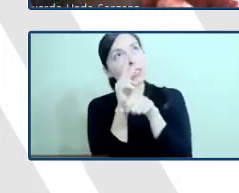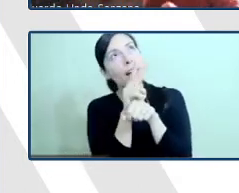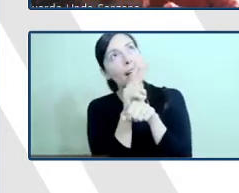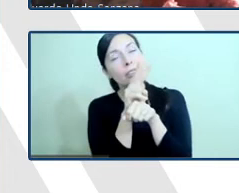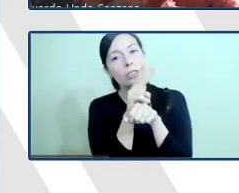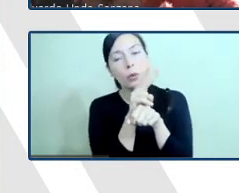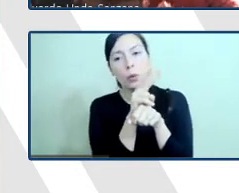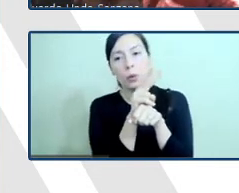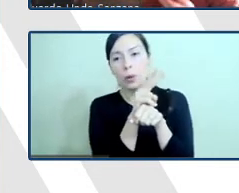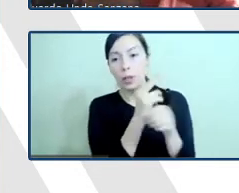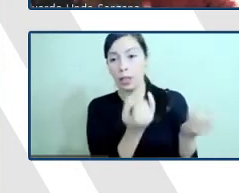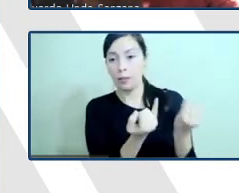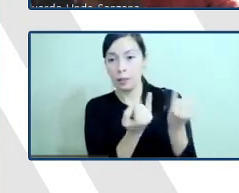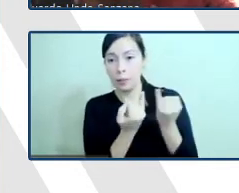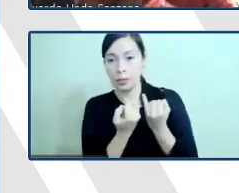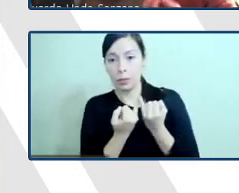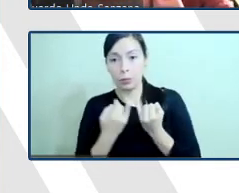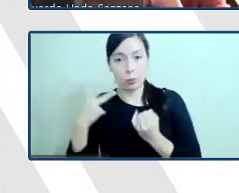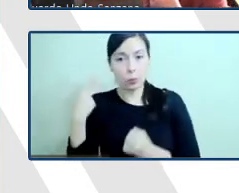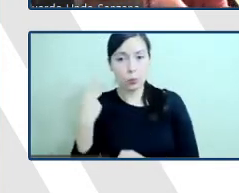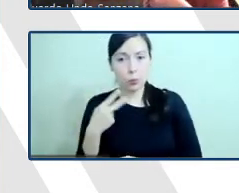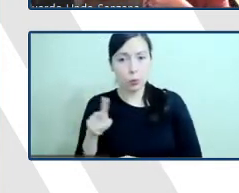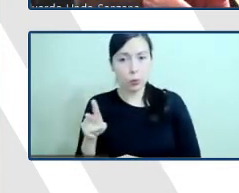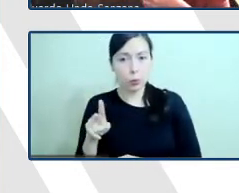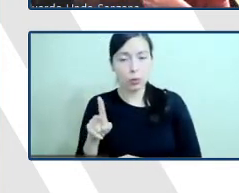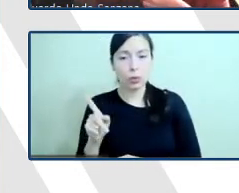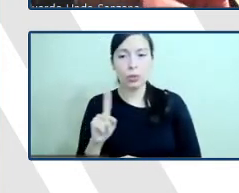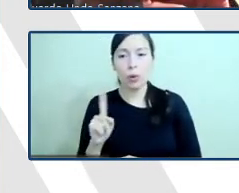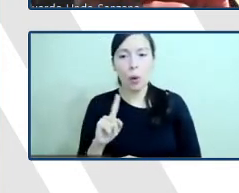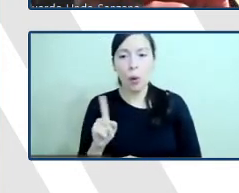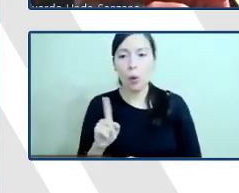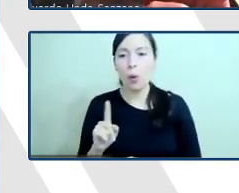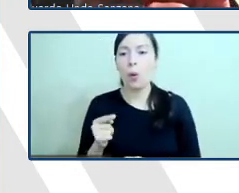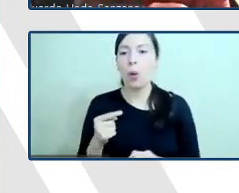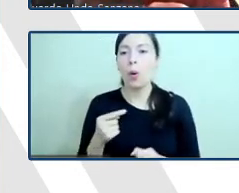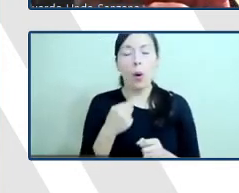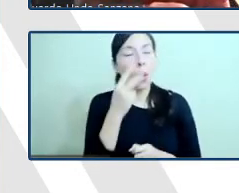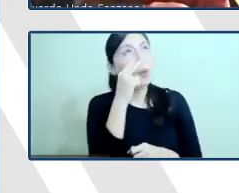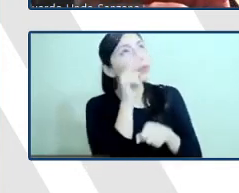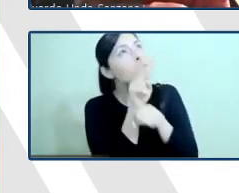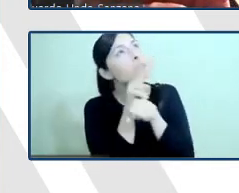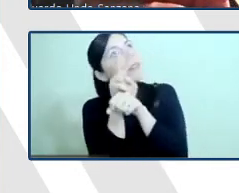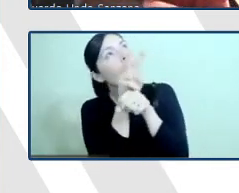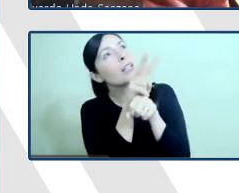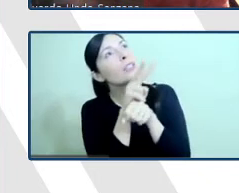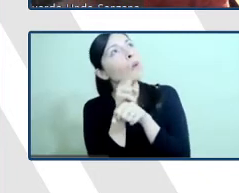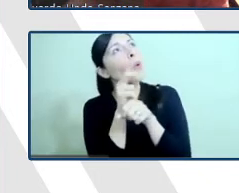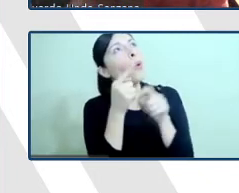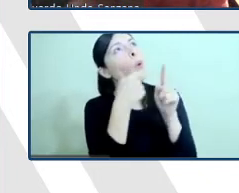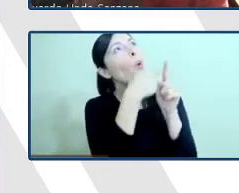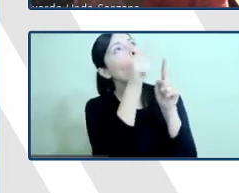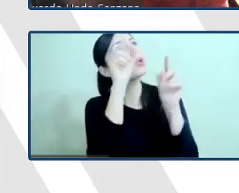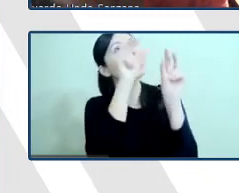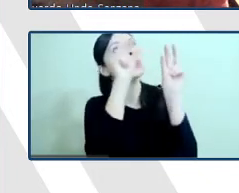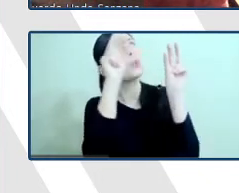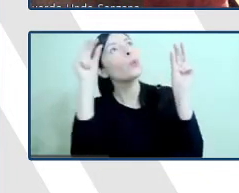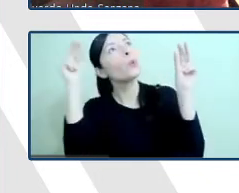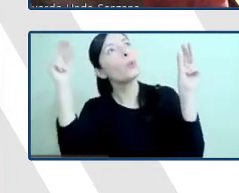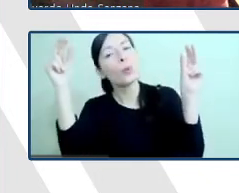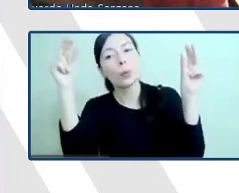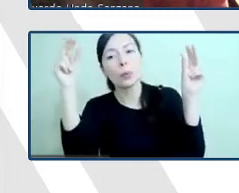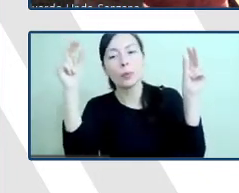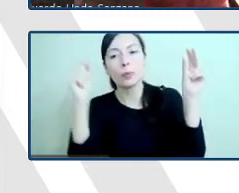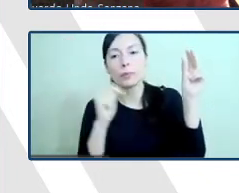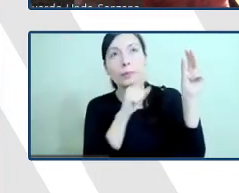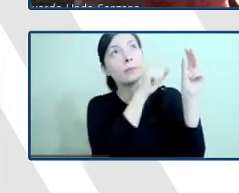datos propios, o sea, no datos de sus propios satélites, sino que estaban observando otros cuerpos, y en particular esos otros cuerpos en ese momento